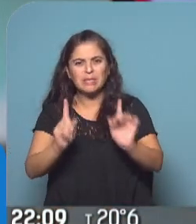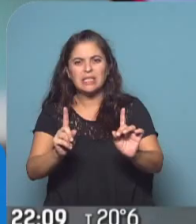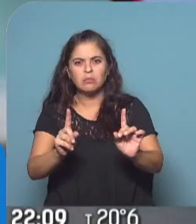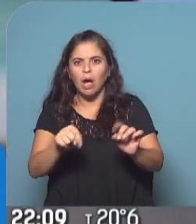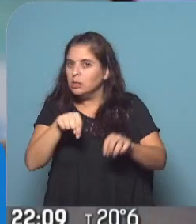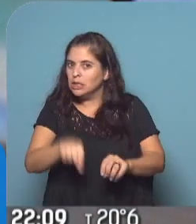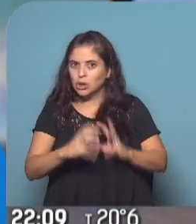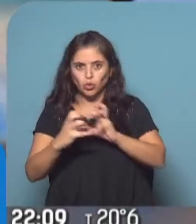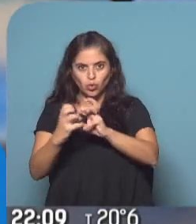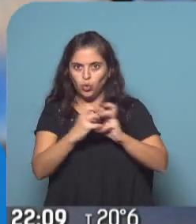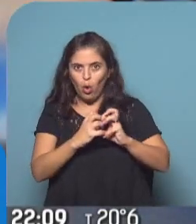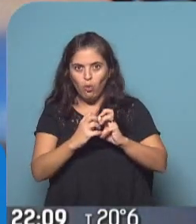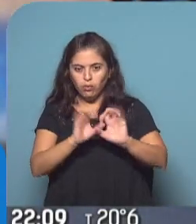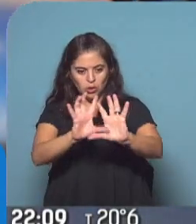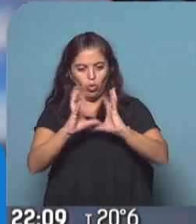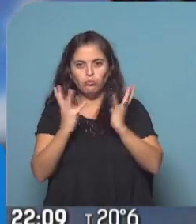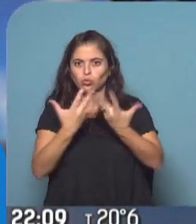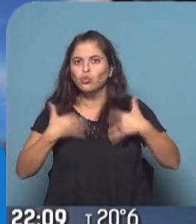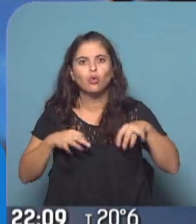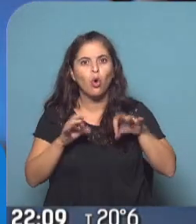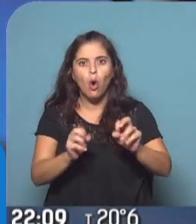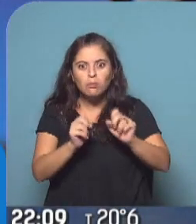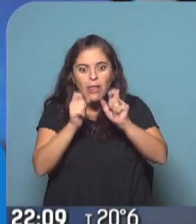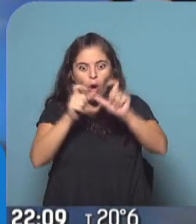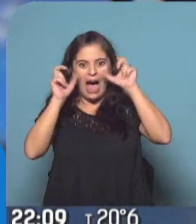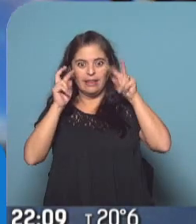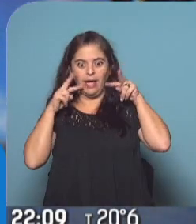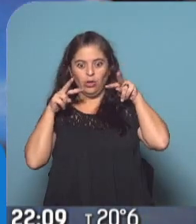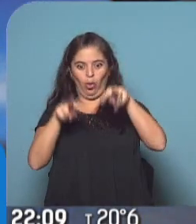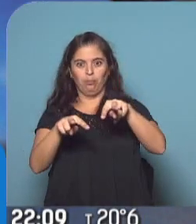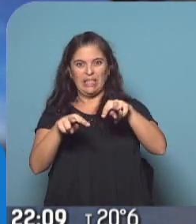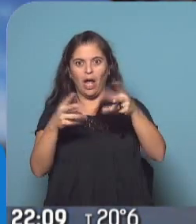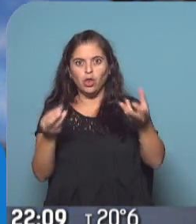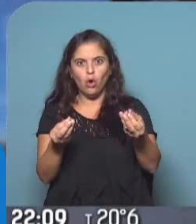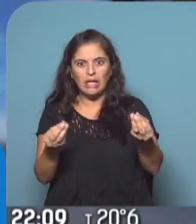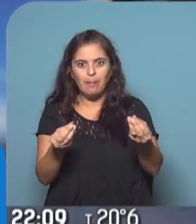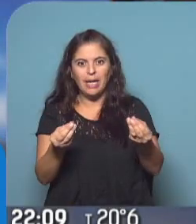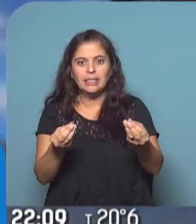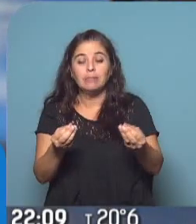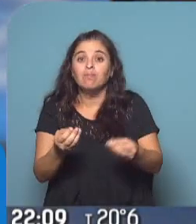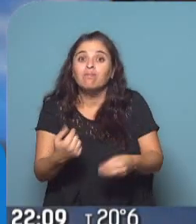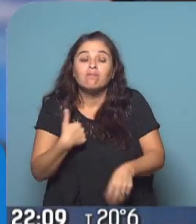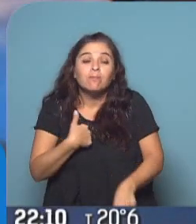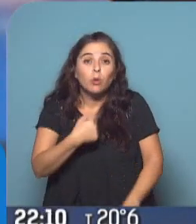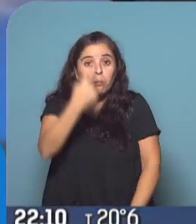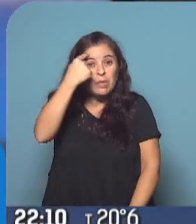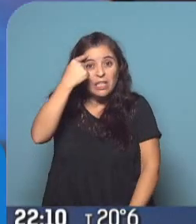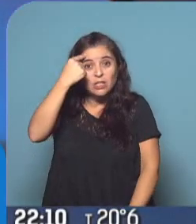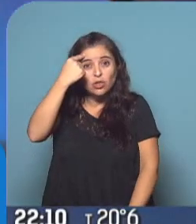al mundo prácticamente. Sí, sí. Yo creo que lo que intenta hacer Trump, personalmente creo que no le va a funcionar. Yo creo